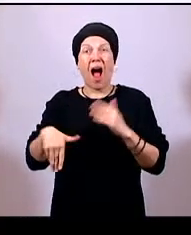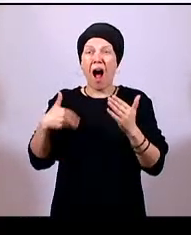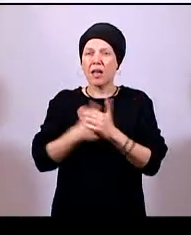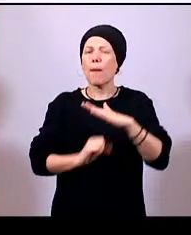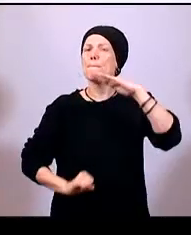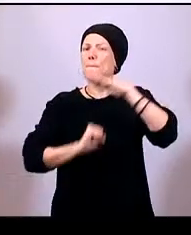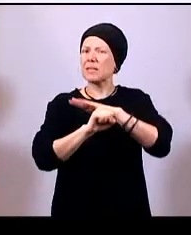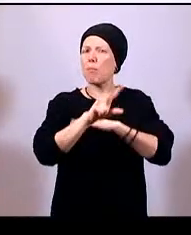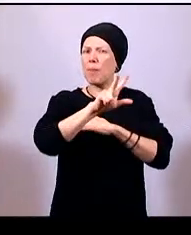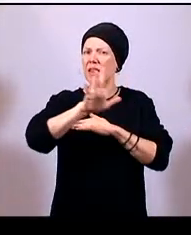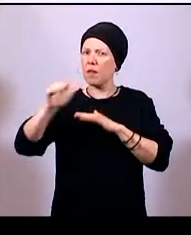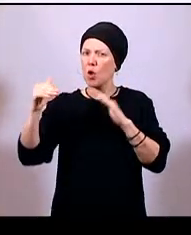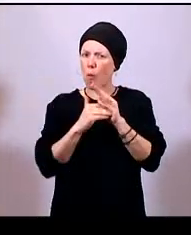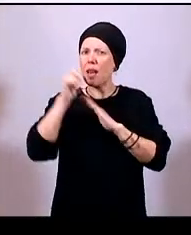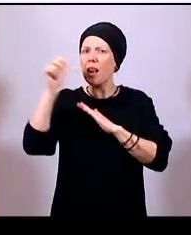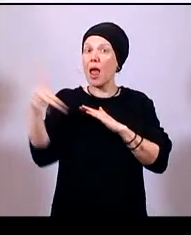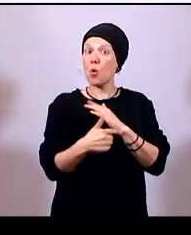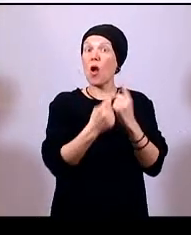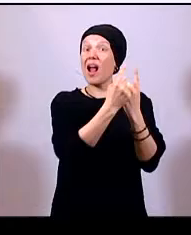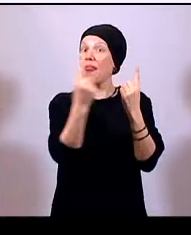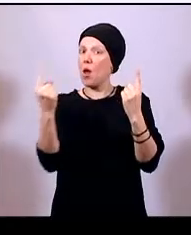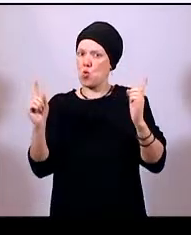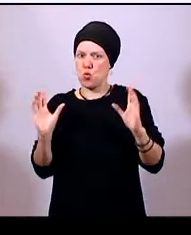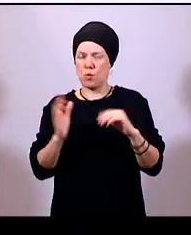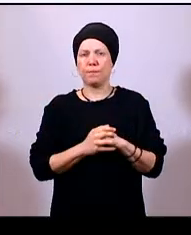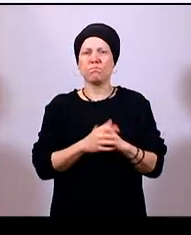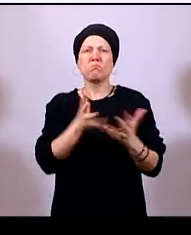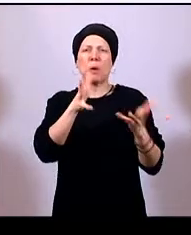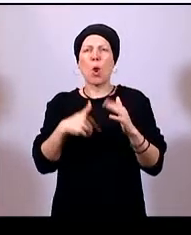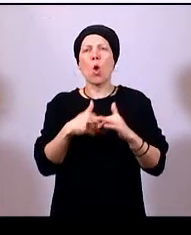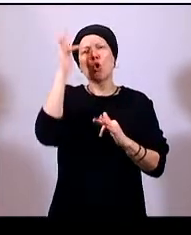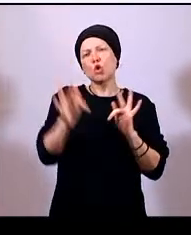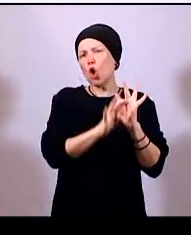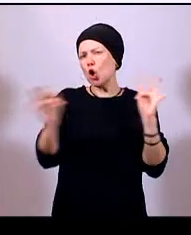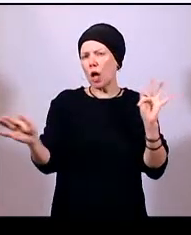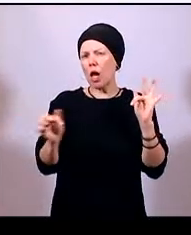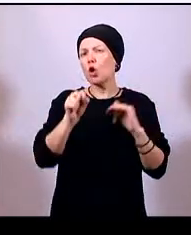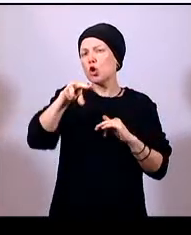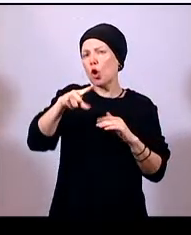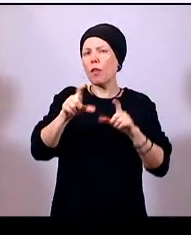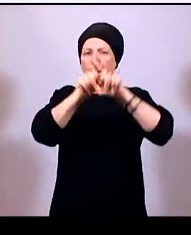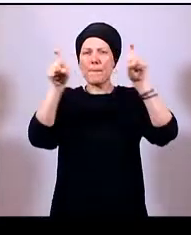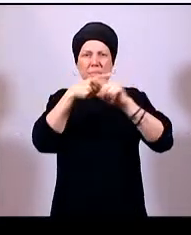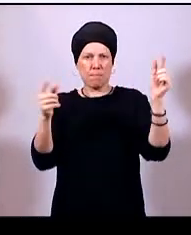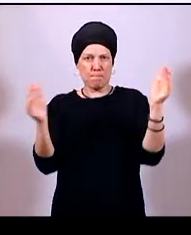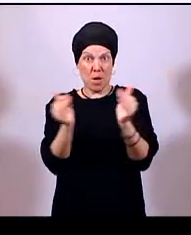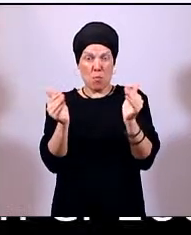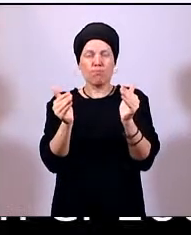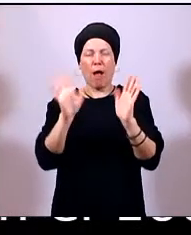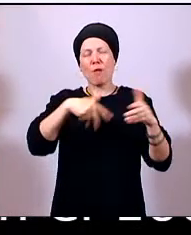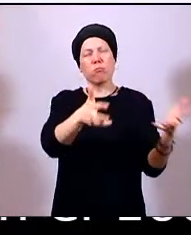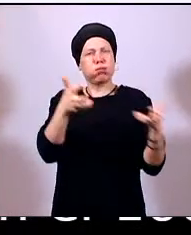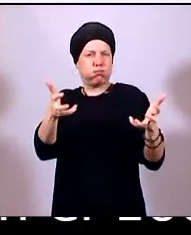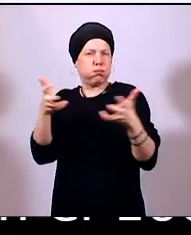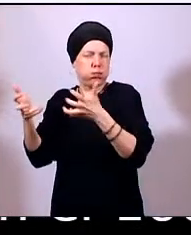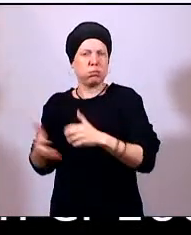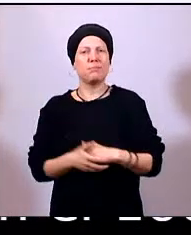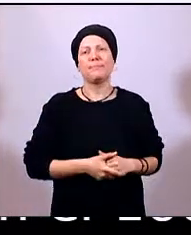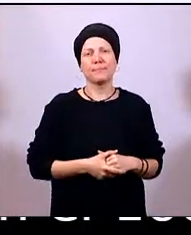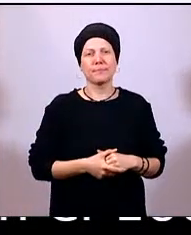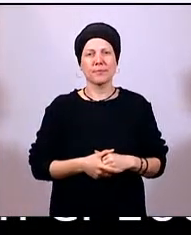de 25.000 euros por proyecto. Se estima que un total de 12 pymes de la región se van a beneficiar de las